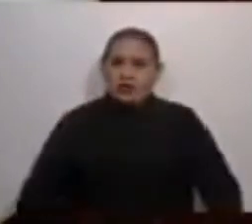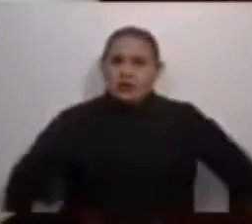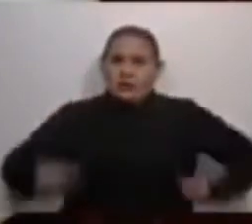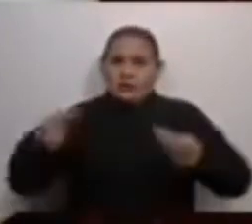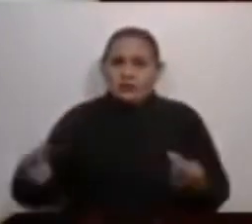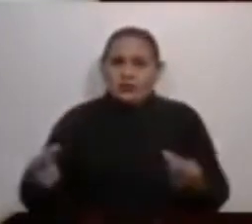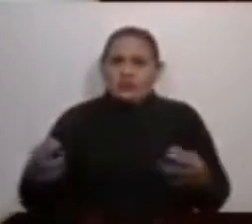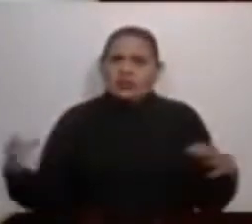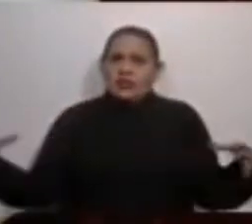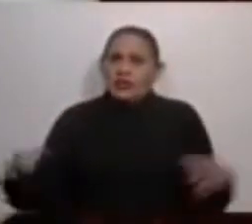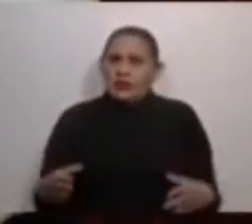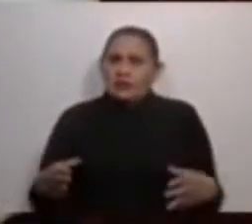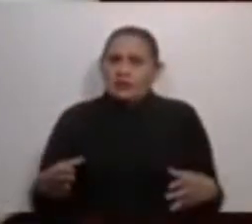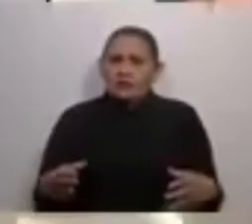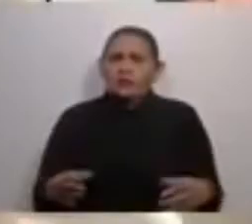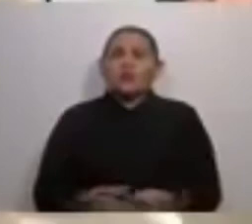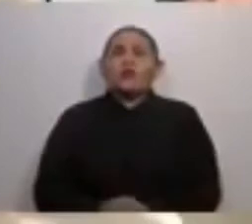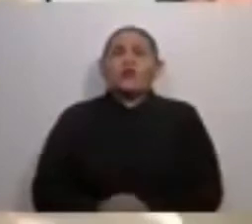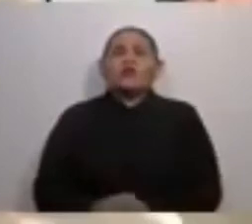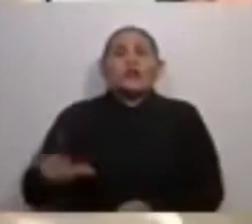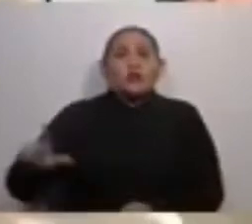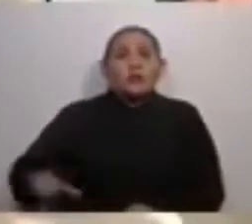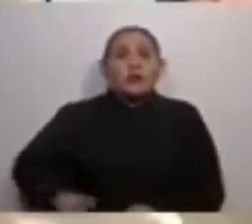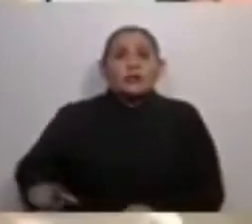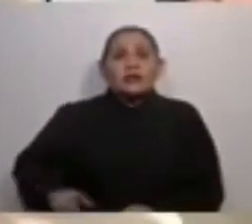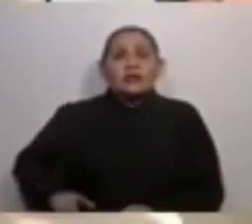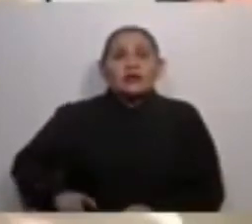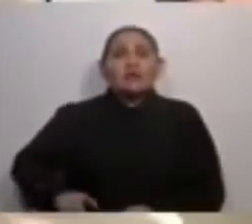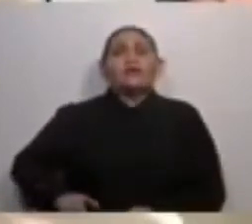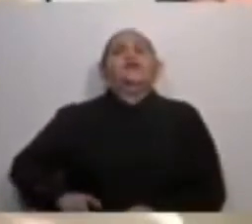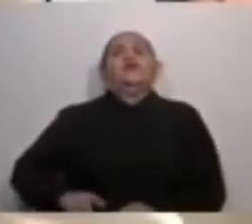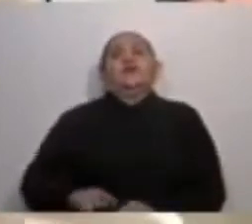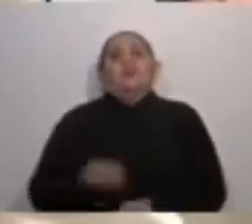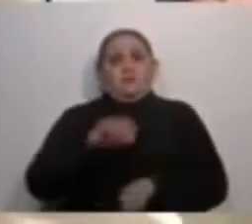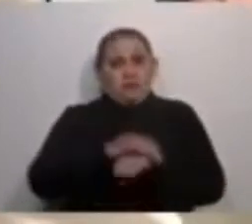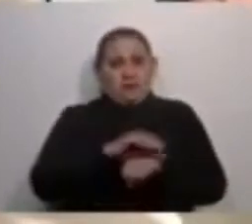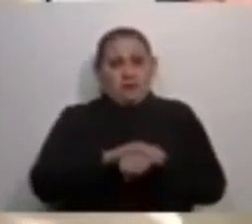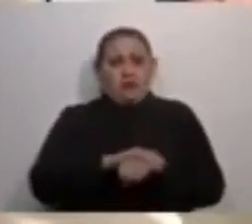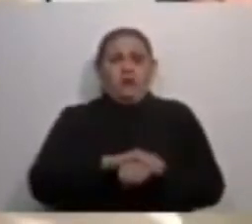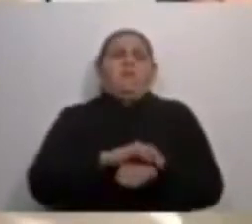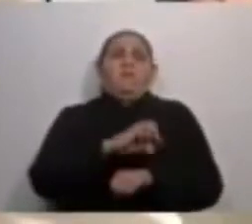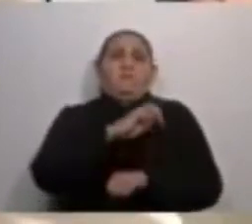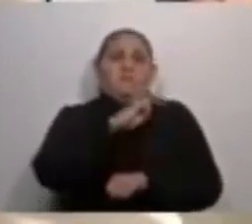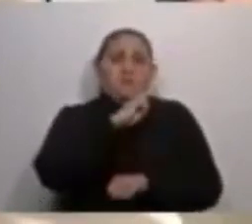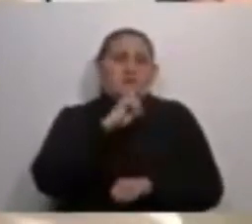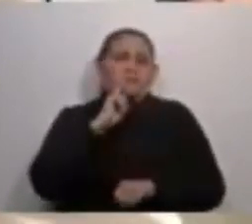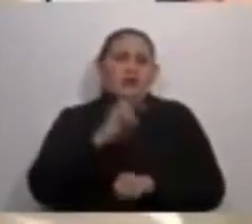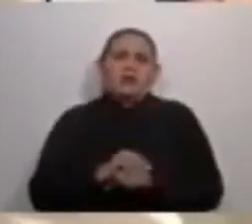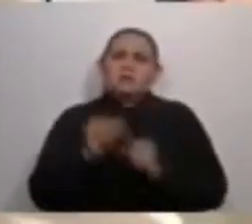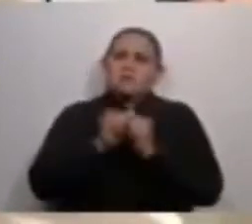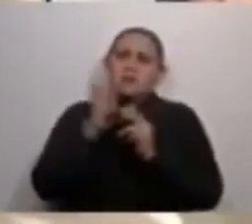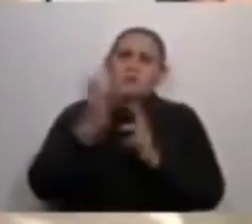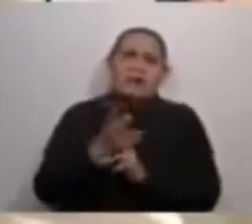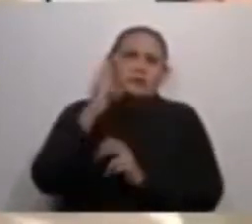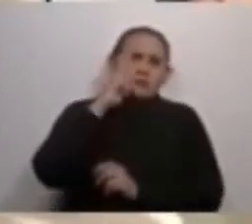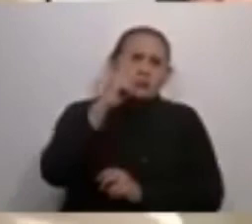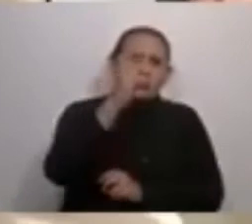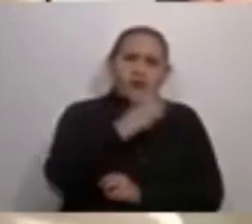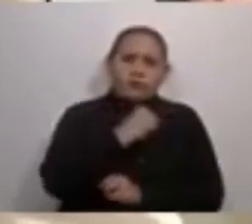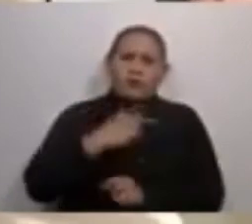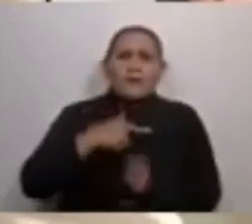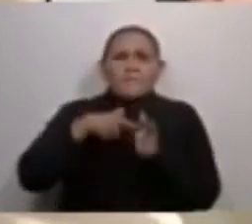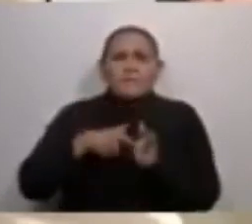cabildo. Con el gobernador de Yucatán, mi amigo Mauricio Vila Dosal, comparto visión y compromiso para